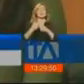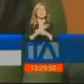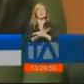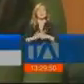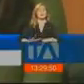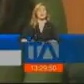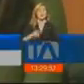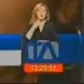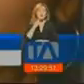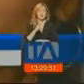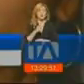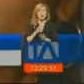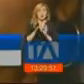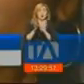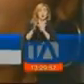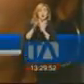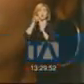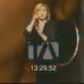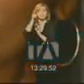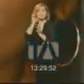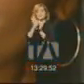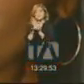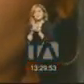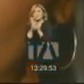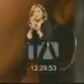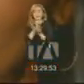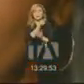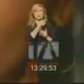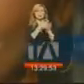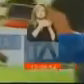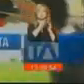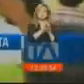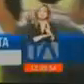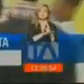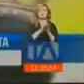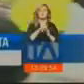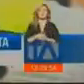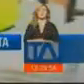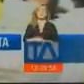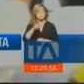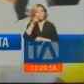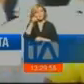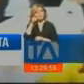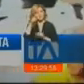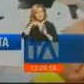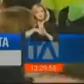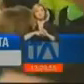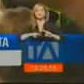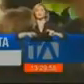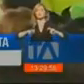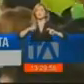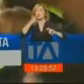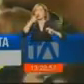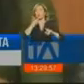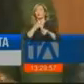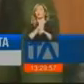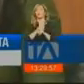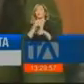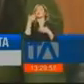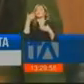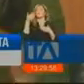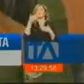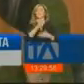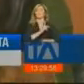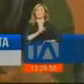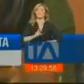valorar esta cooperación. Diana Salazar reconoce la trascendencia de esta investigación. A su criterio, no solo hay intereses políticos en juego.